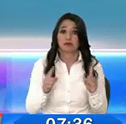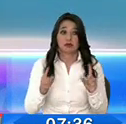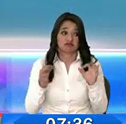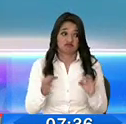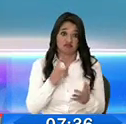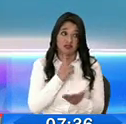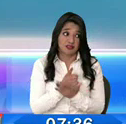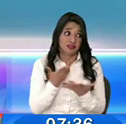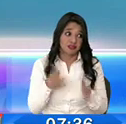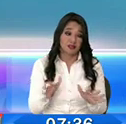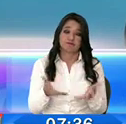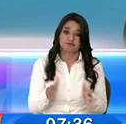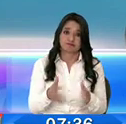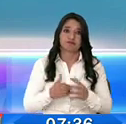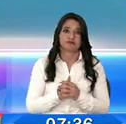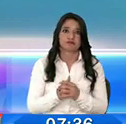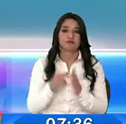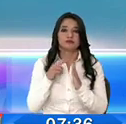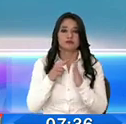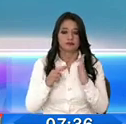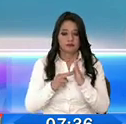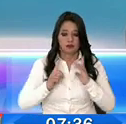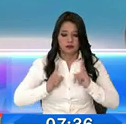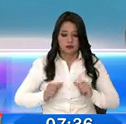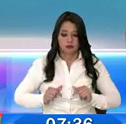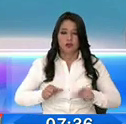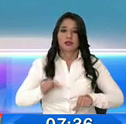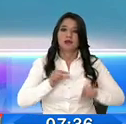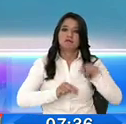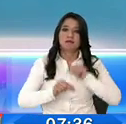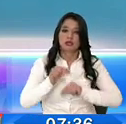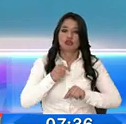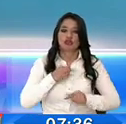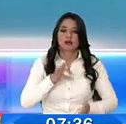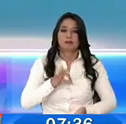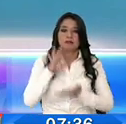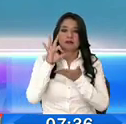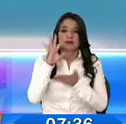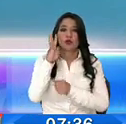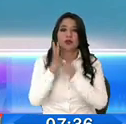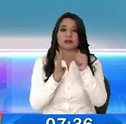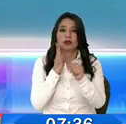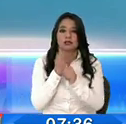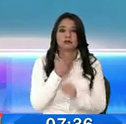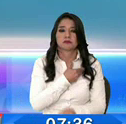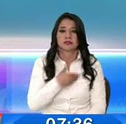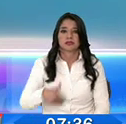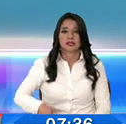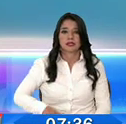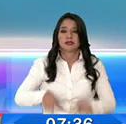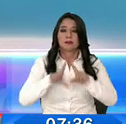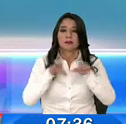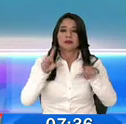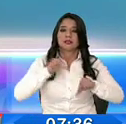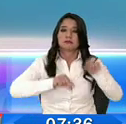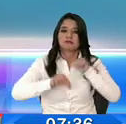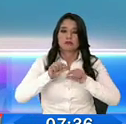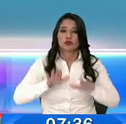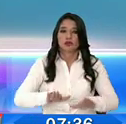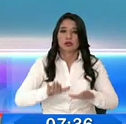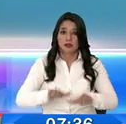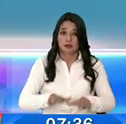por ejemplo sacamos registro sanitario aquí para el sector químico al cual yo representé durante cuatro años como presidente del sector químico de la